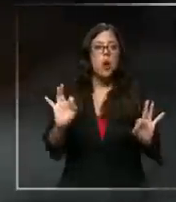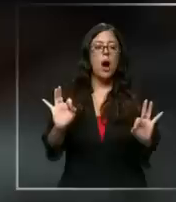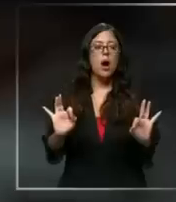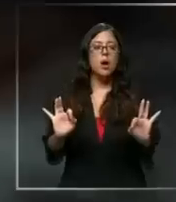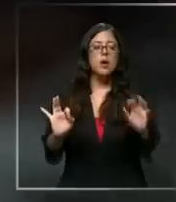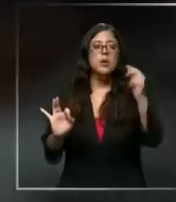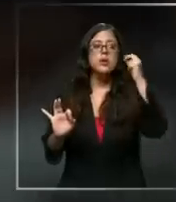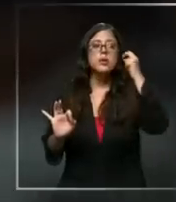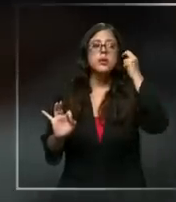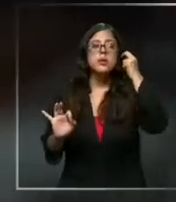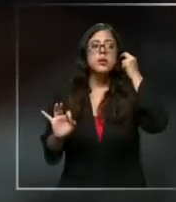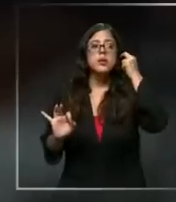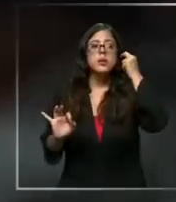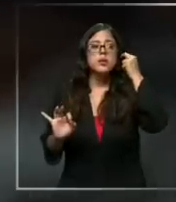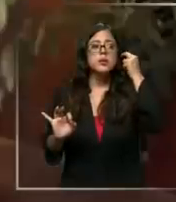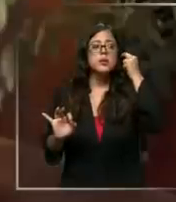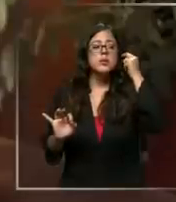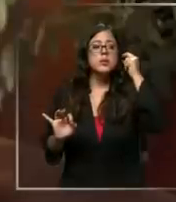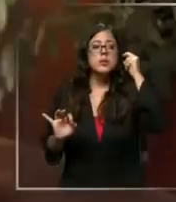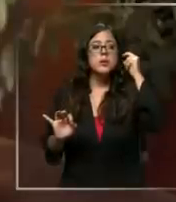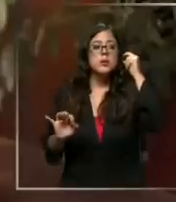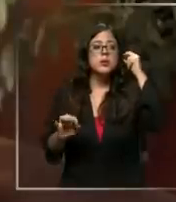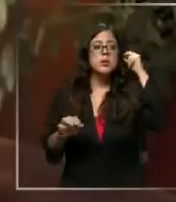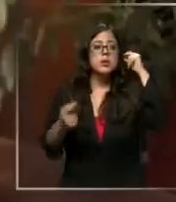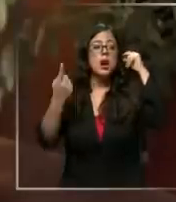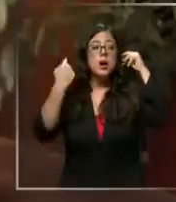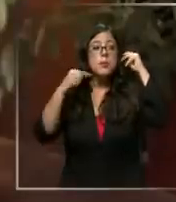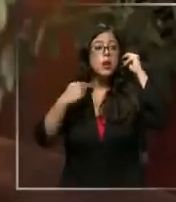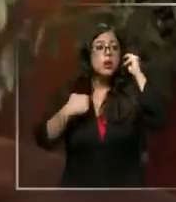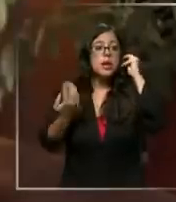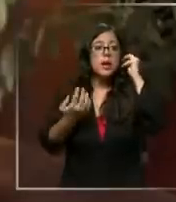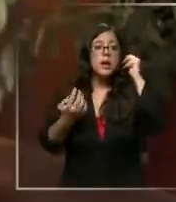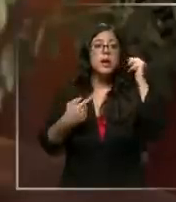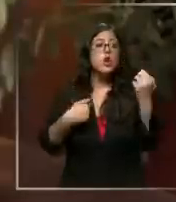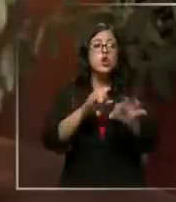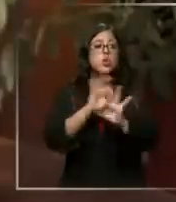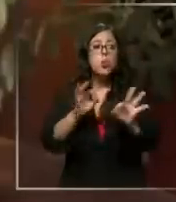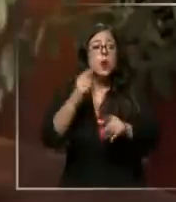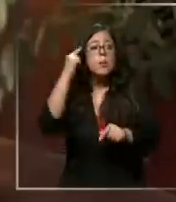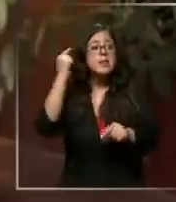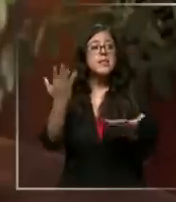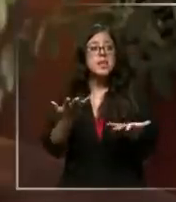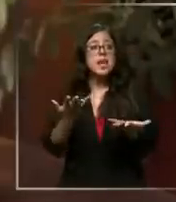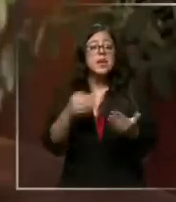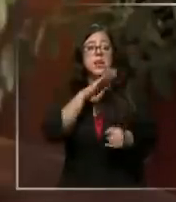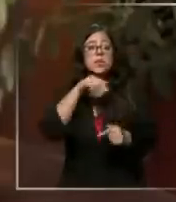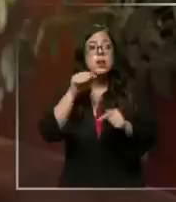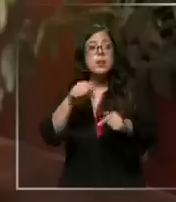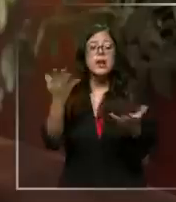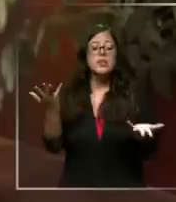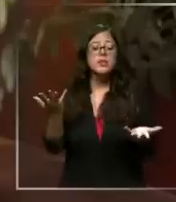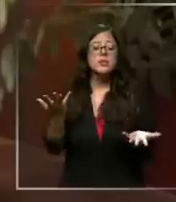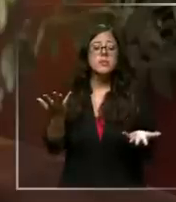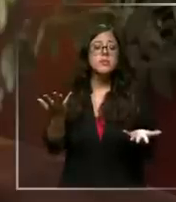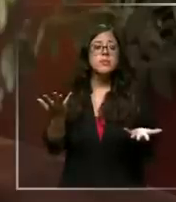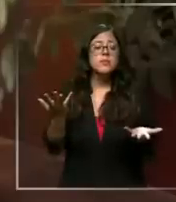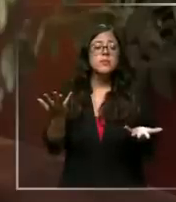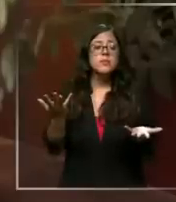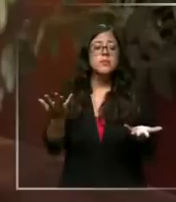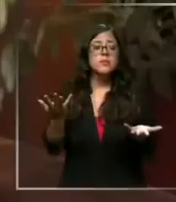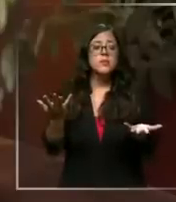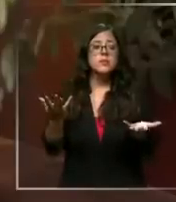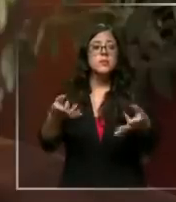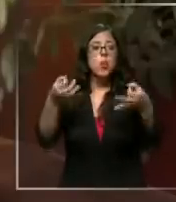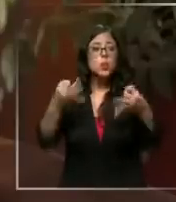pero nunca pensé que la iba a usar para una cosa así que fue